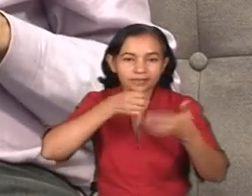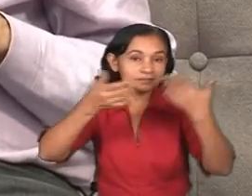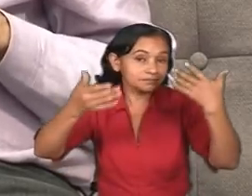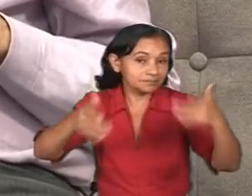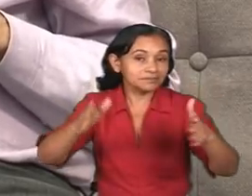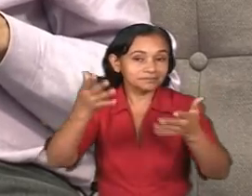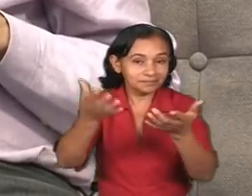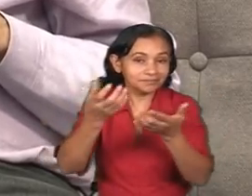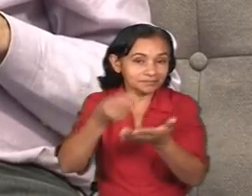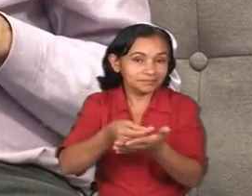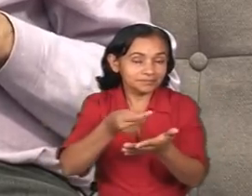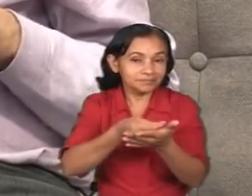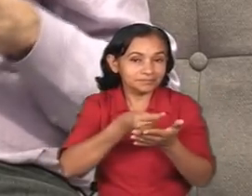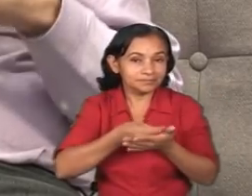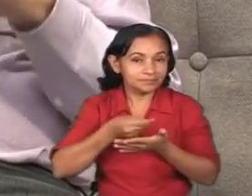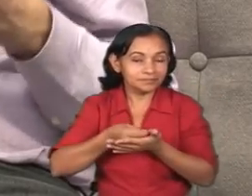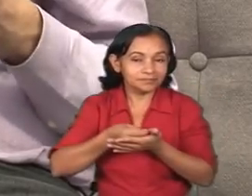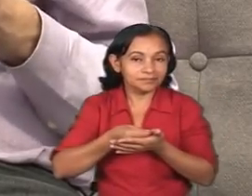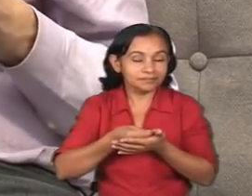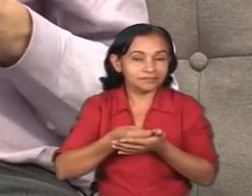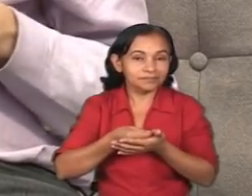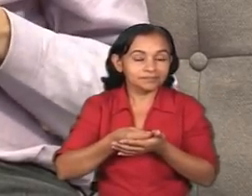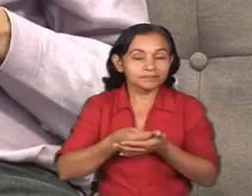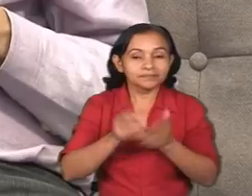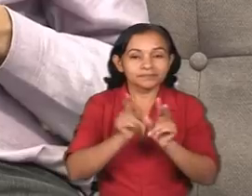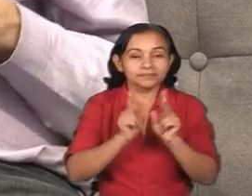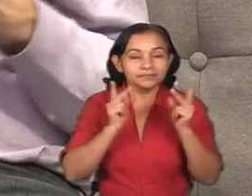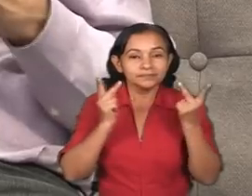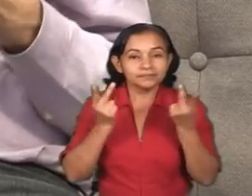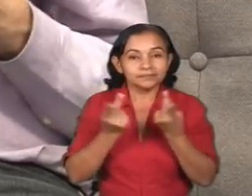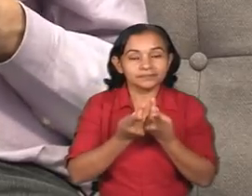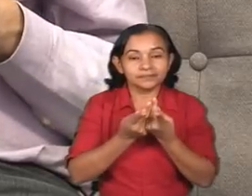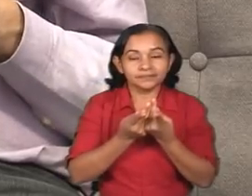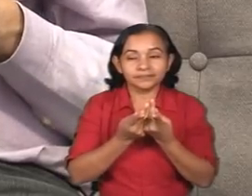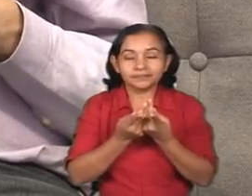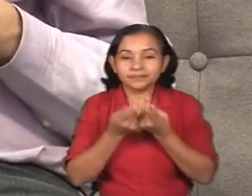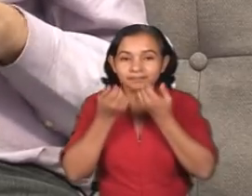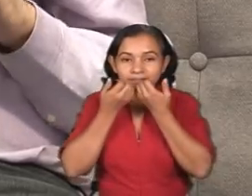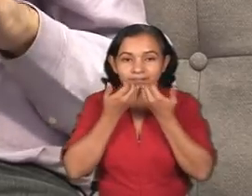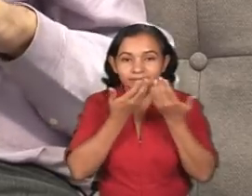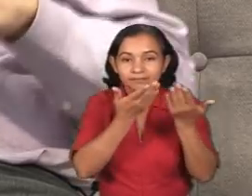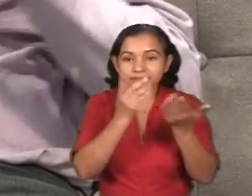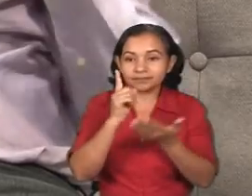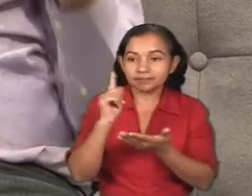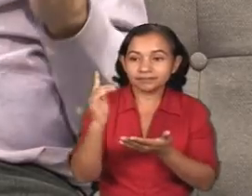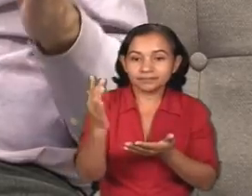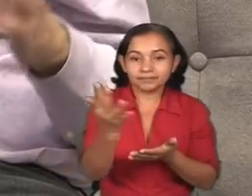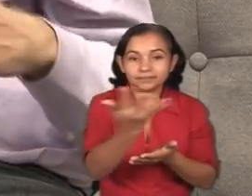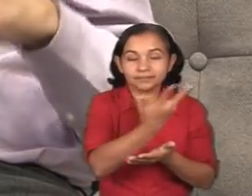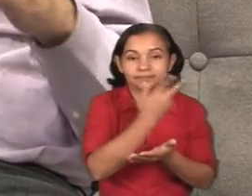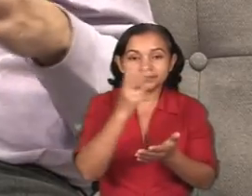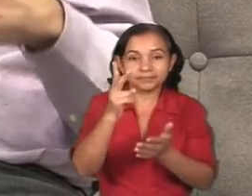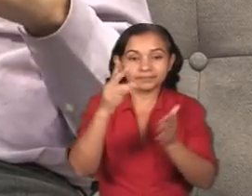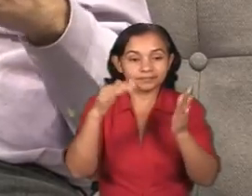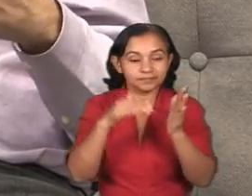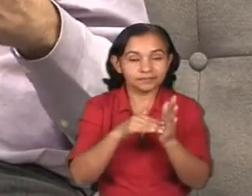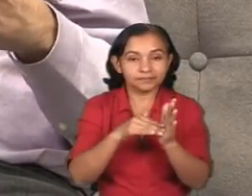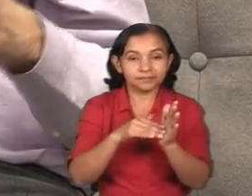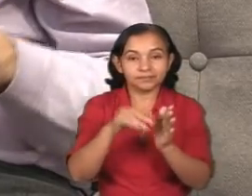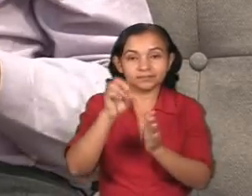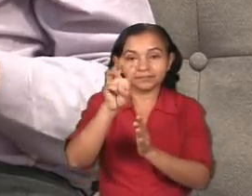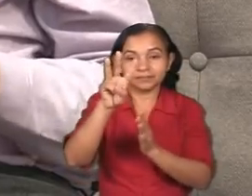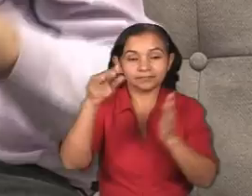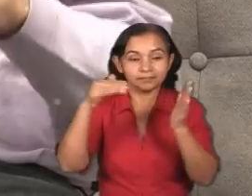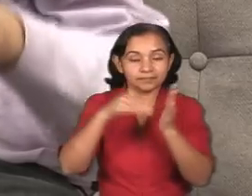que al final, y lo esperanzador para el pueblo, digo yo, en un mensaje, debería ser que todo, al final, todos estos 2.000, 3.000, 3.500